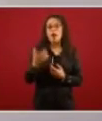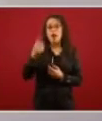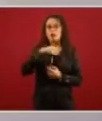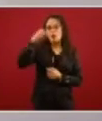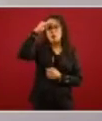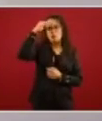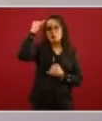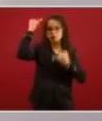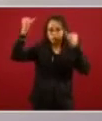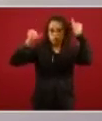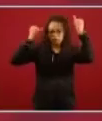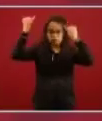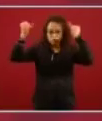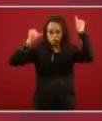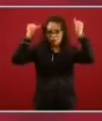Así como